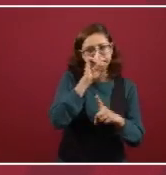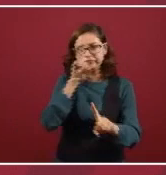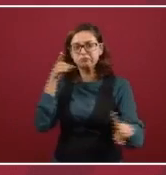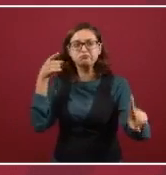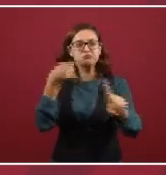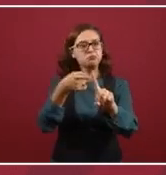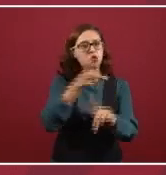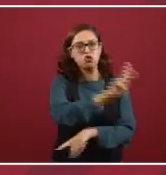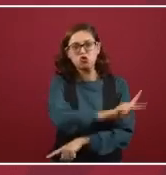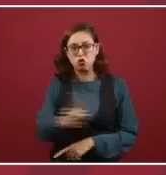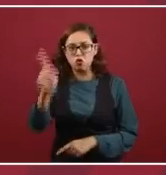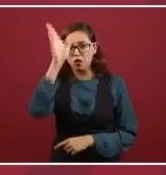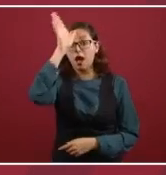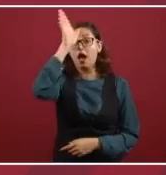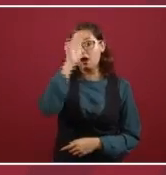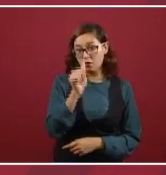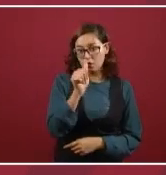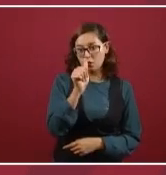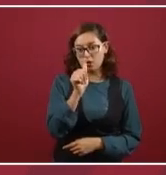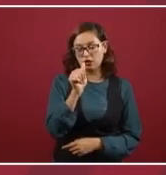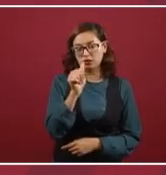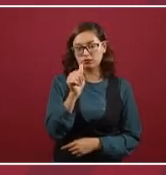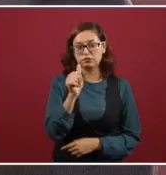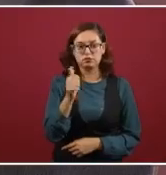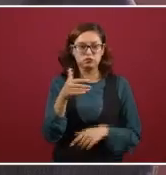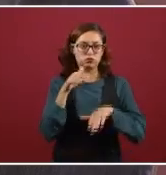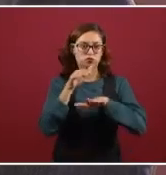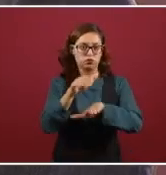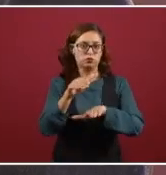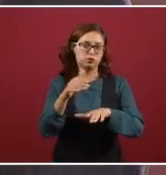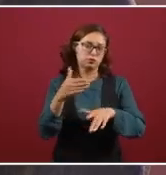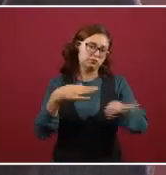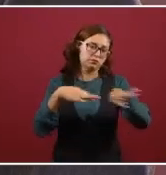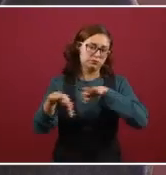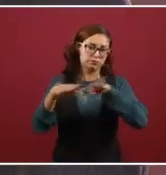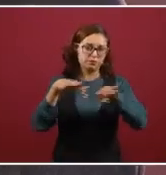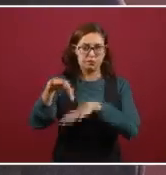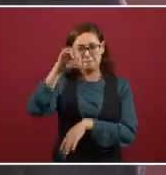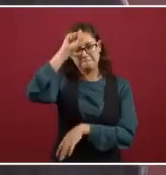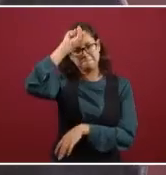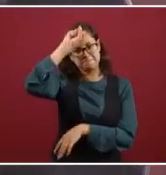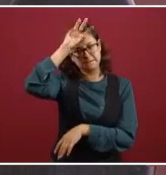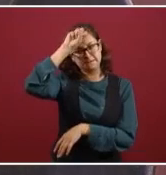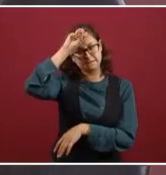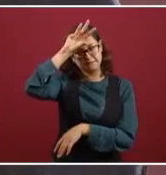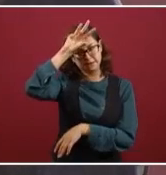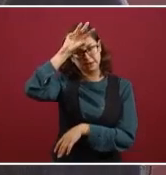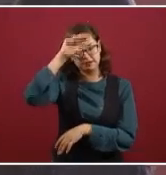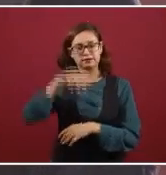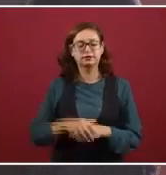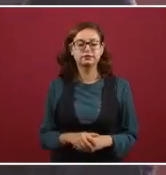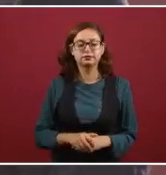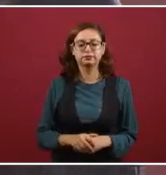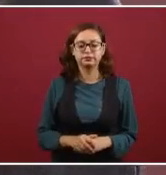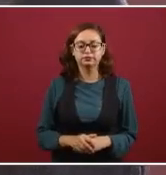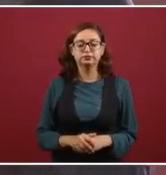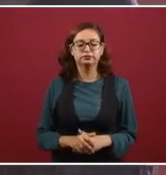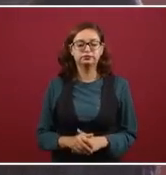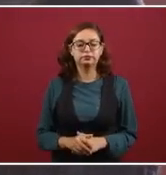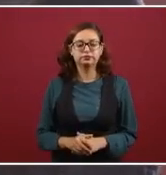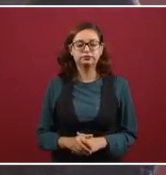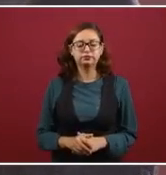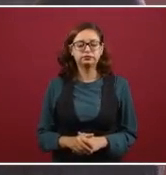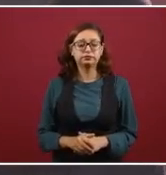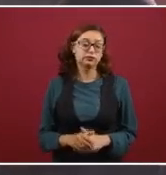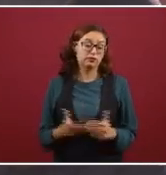general, todo lo que tiene que ver con la minería. Está claro de que ya no es lo mismo,